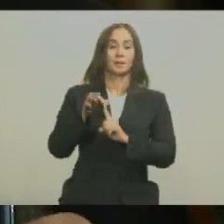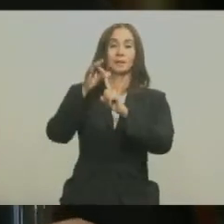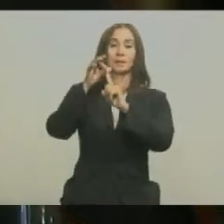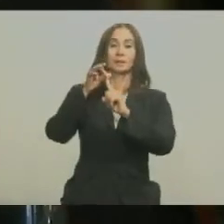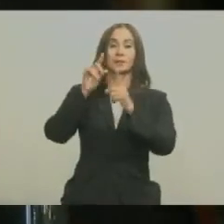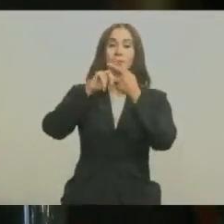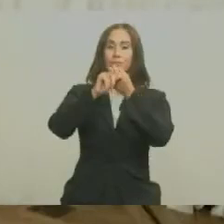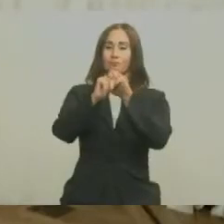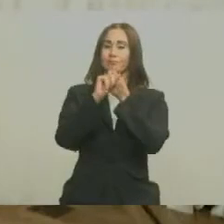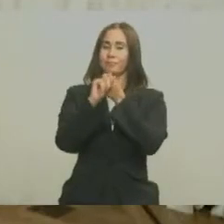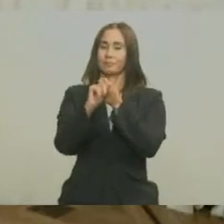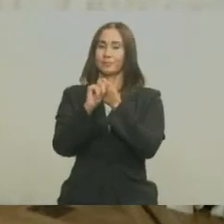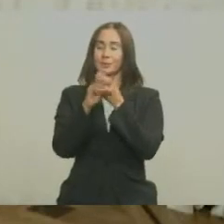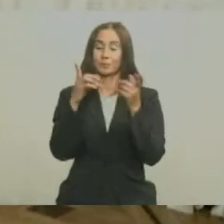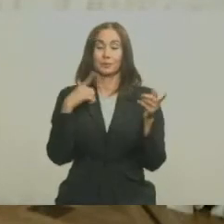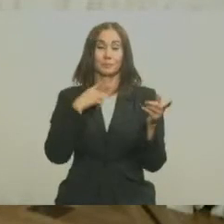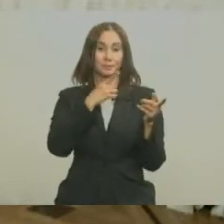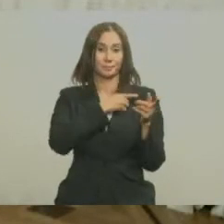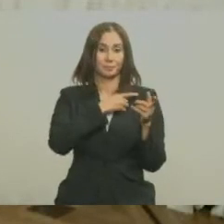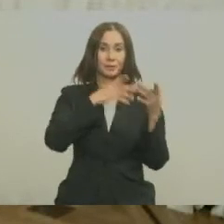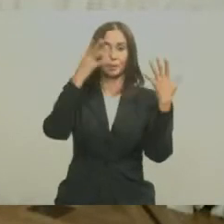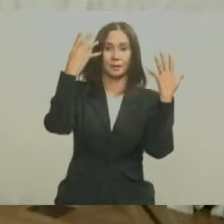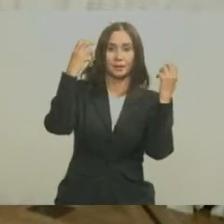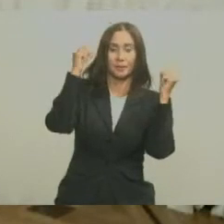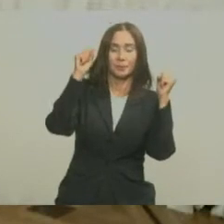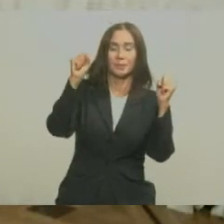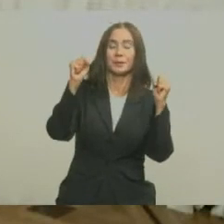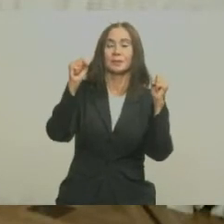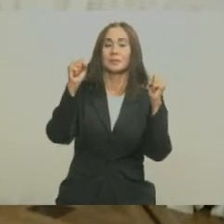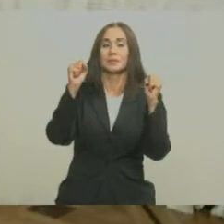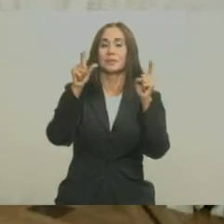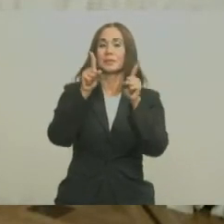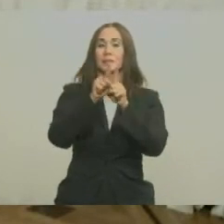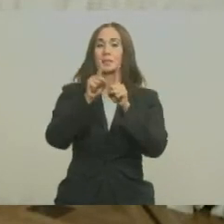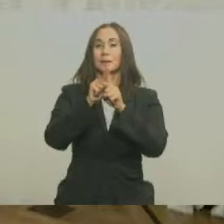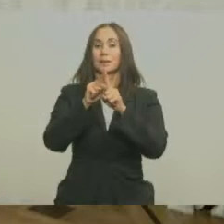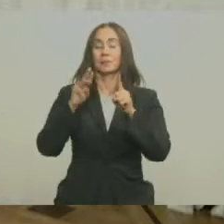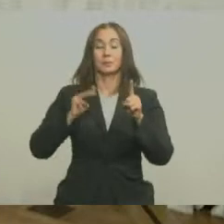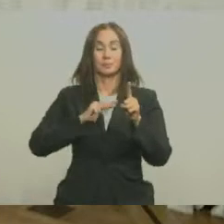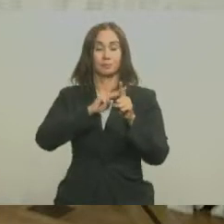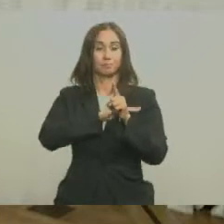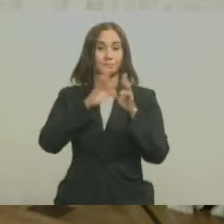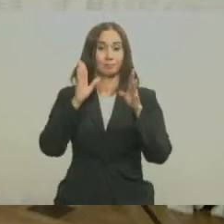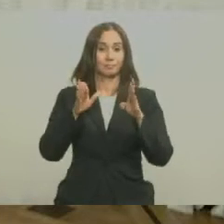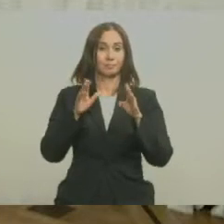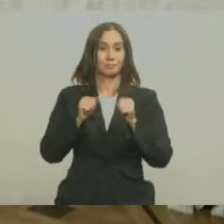distinguidos colegas, diputados, presidente y señores ministros.